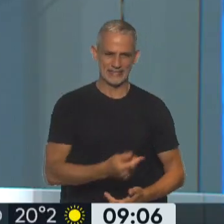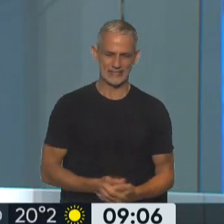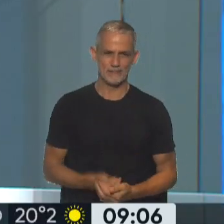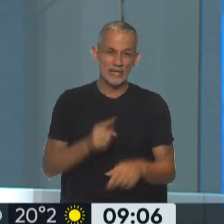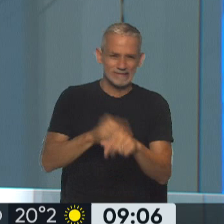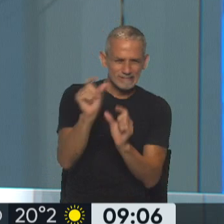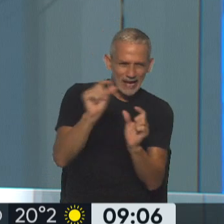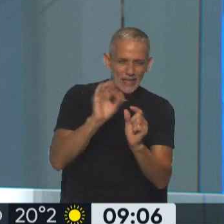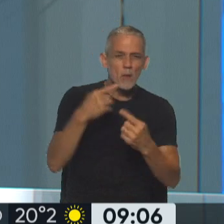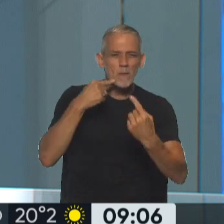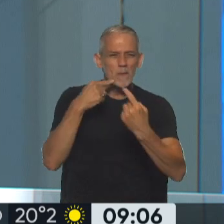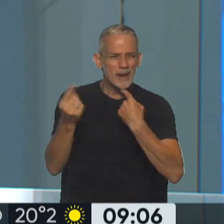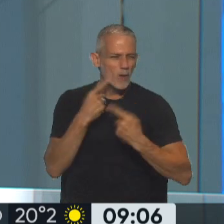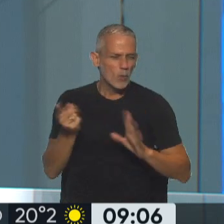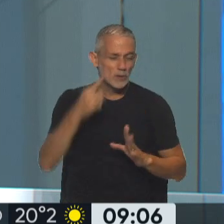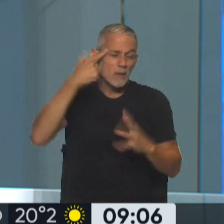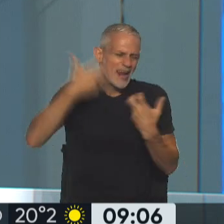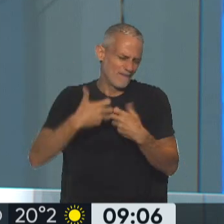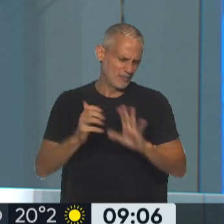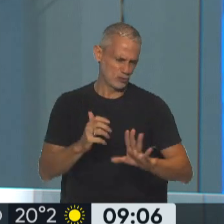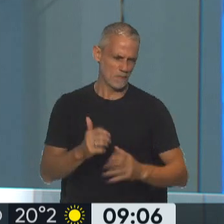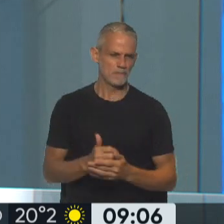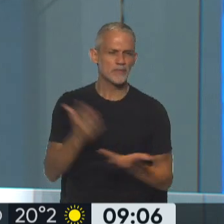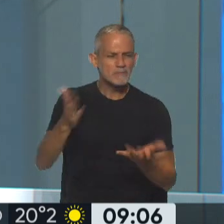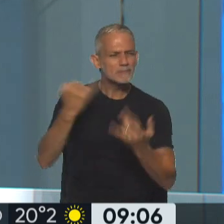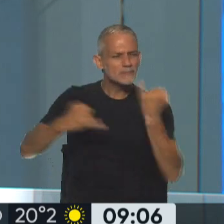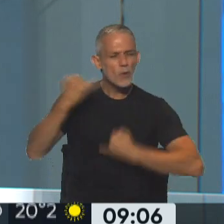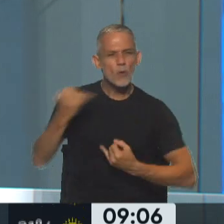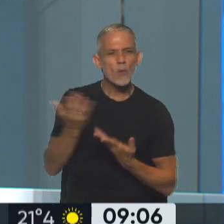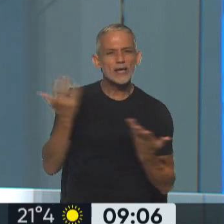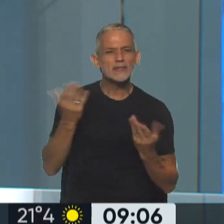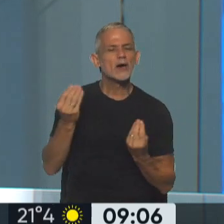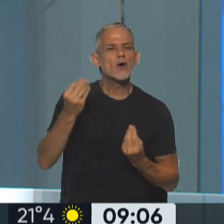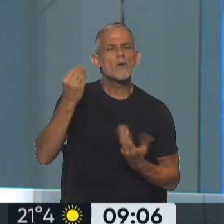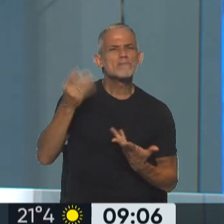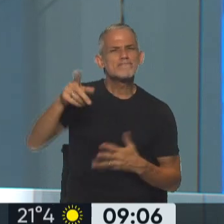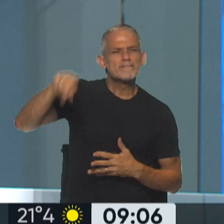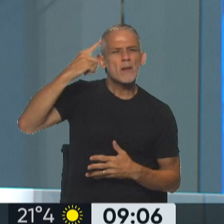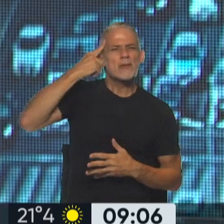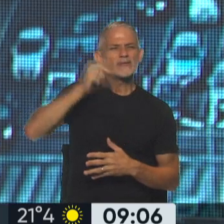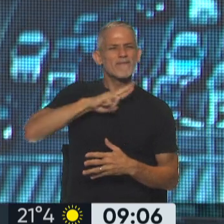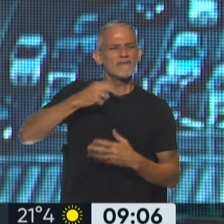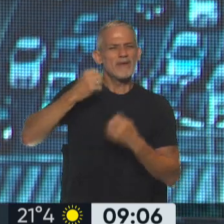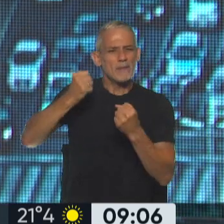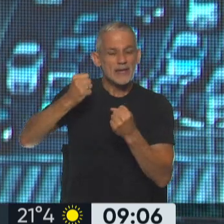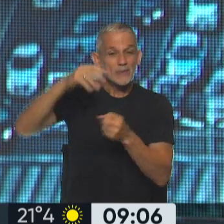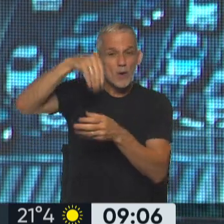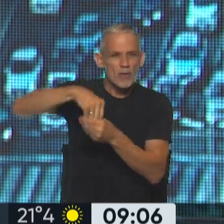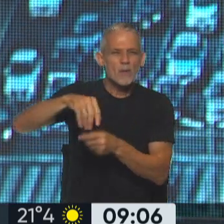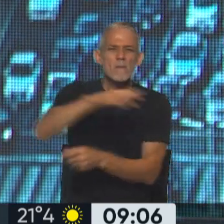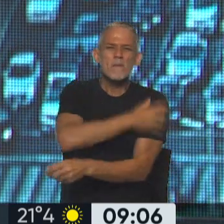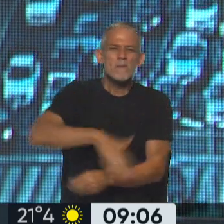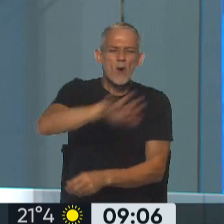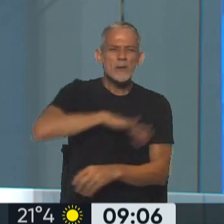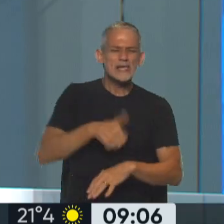tiempo voy a hacerte una preguntita, una reflexión, para que me cuentes. ¿Cómo se piensa el feminismo desde la